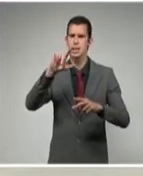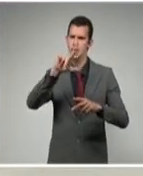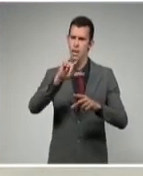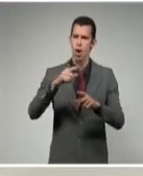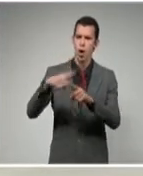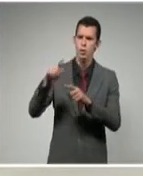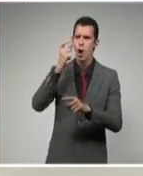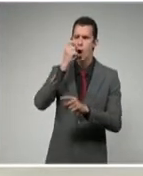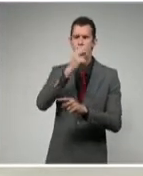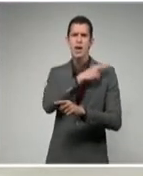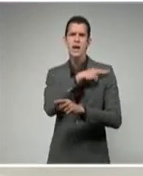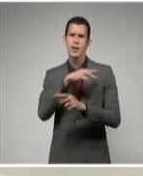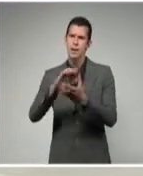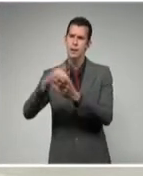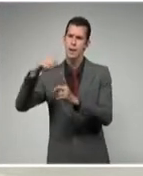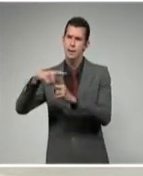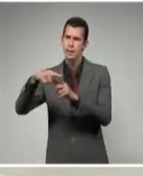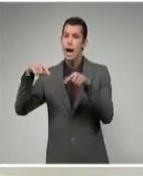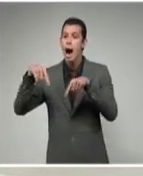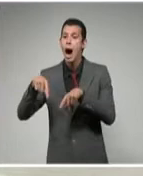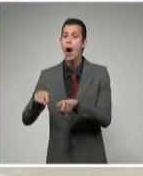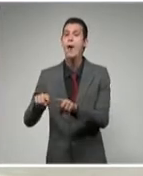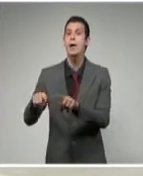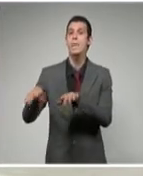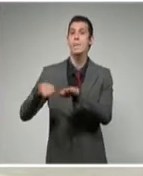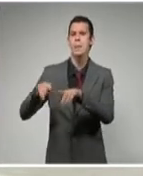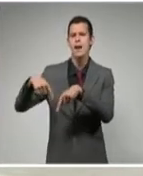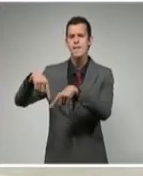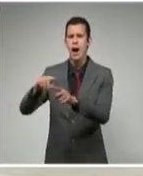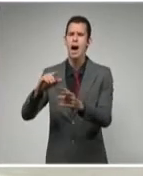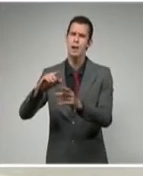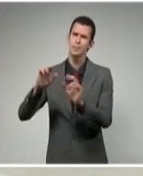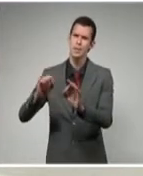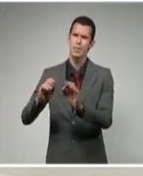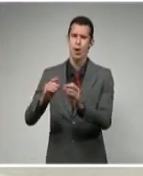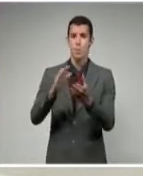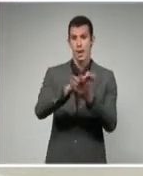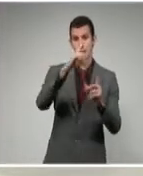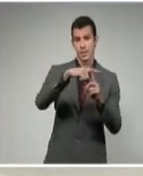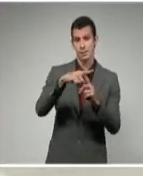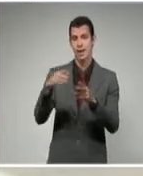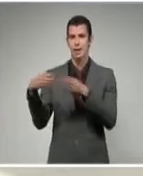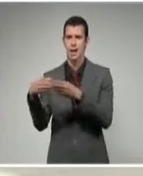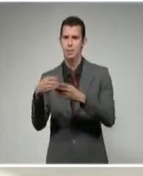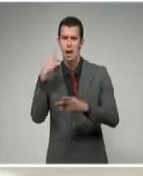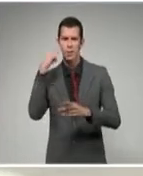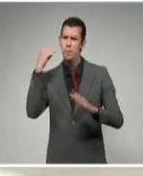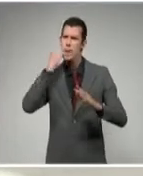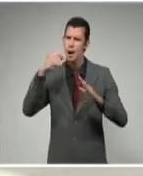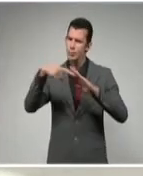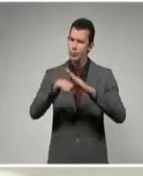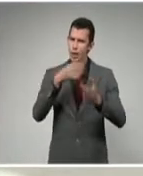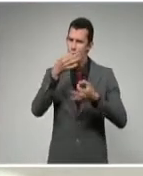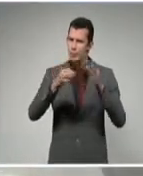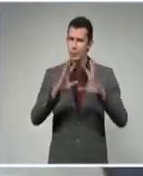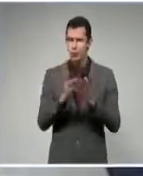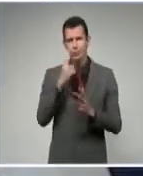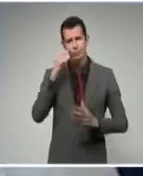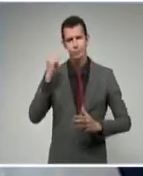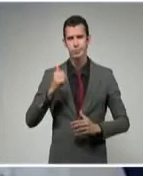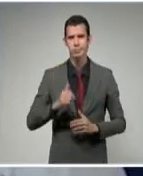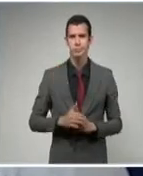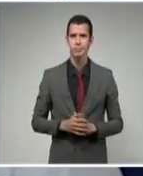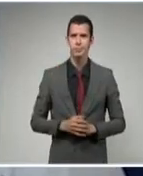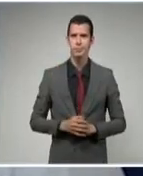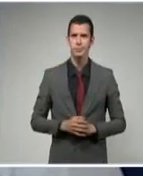Serie Nacional contra Granma. El entrenador en jefe de la preparación conversó con nuestro colega Duliel Reyes. Aquí tenemos sus opiniones. A